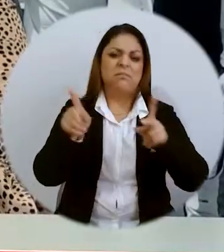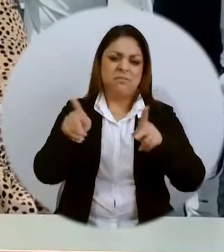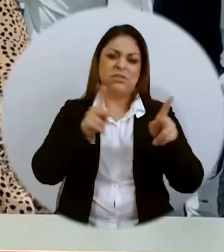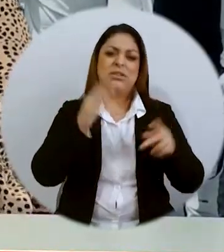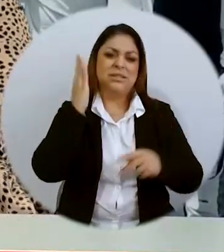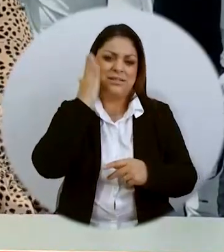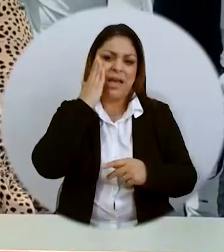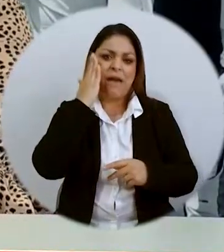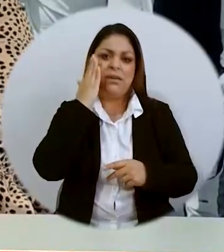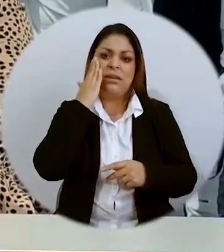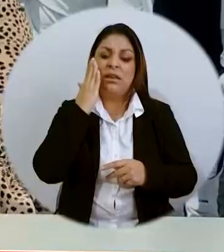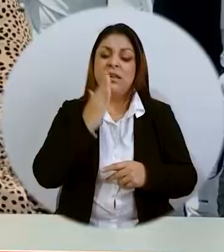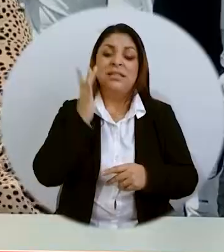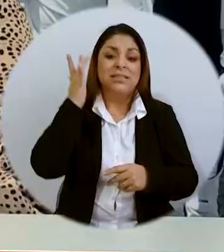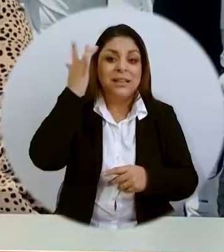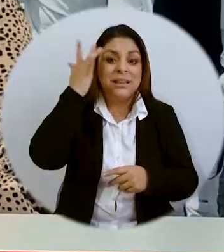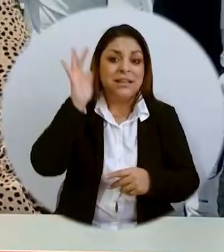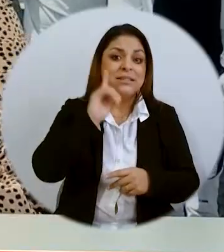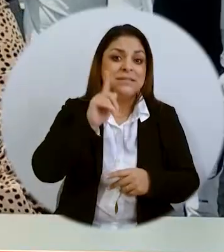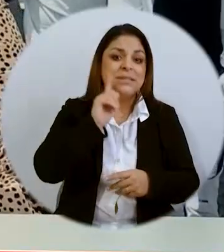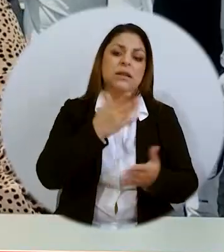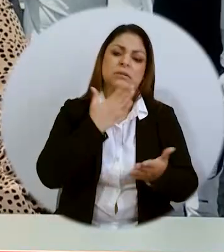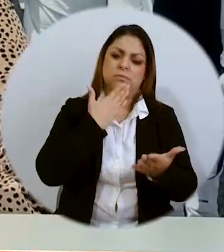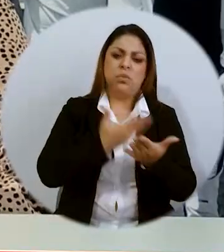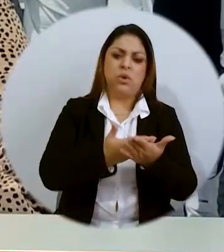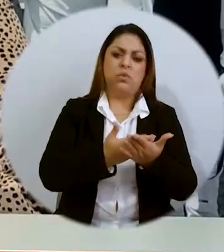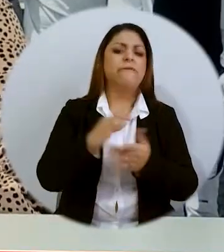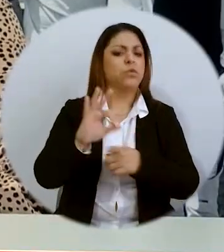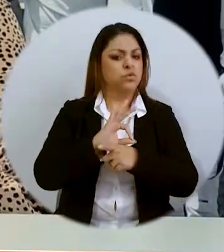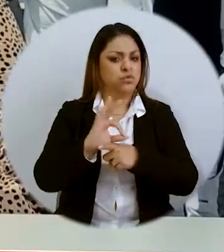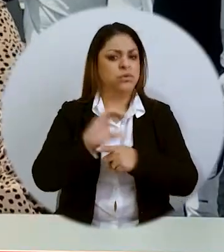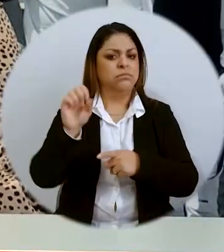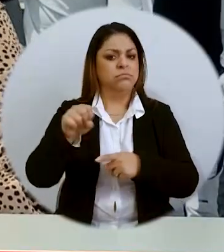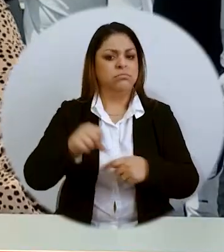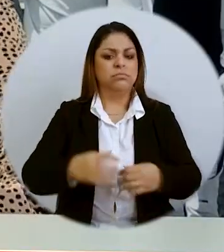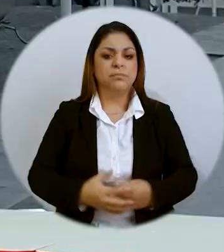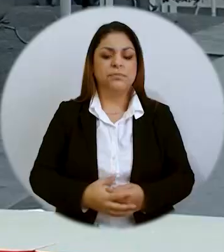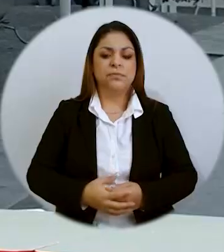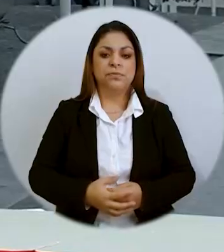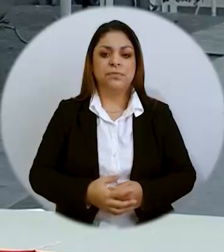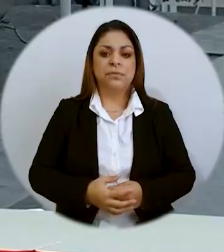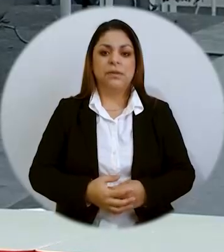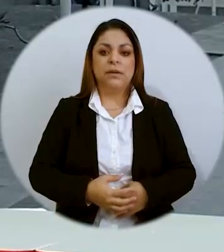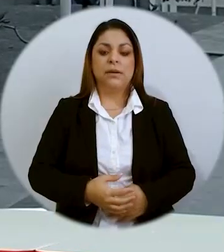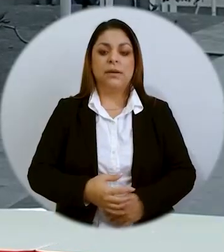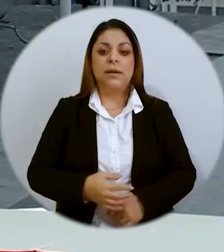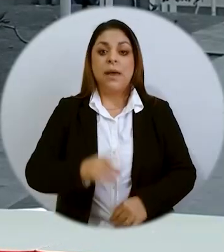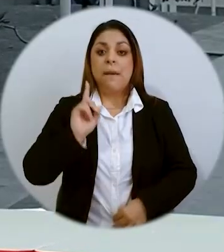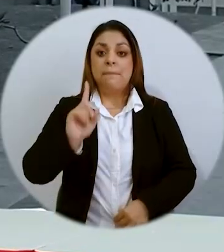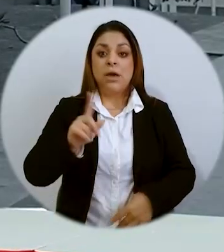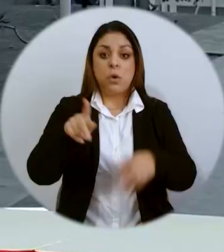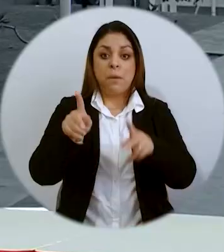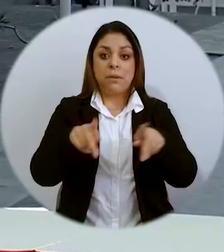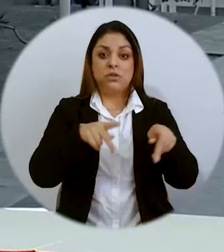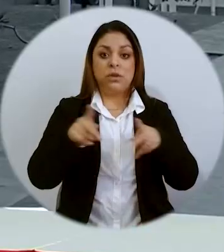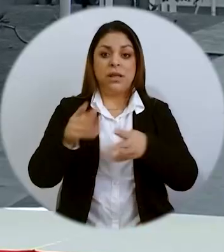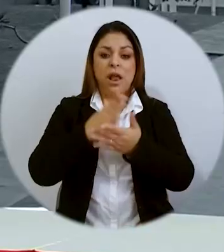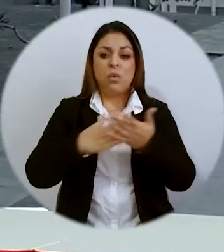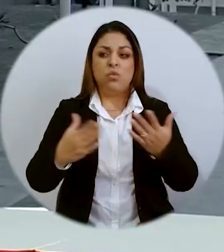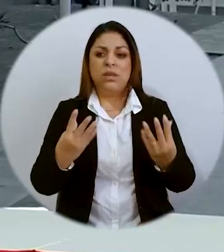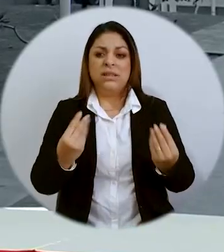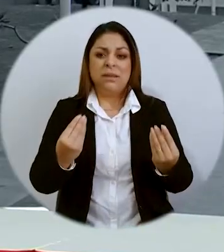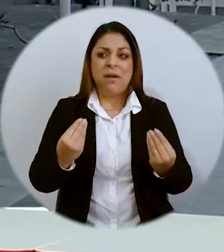preguntas, sí las personas saben que esto es bueno y nos va a servir. Precisamente ante ese temor de